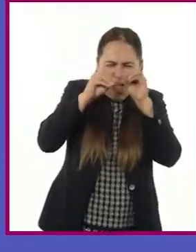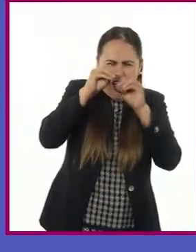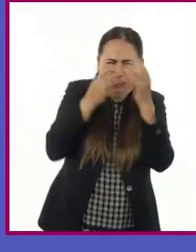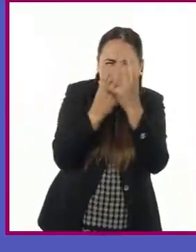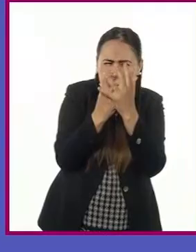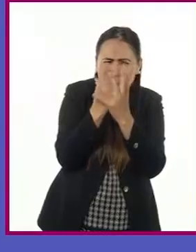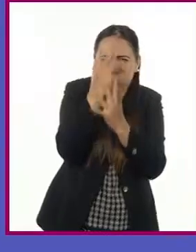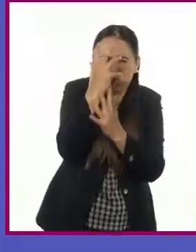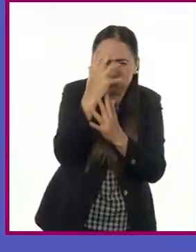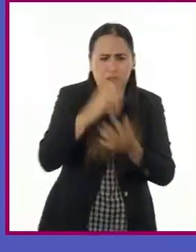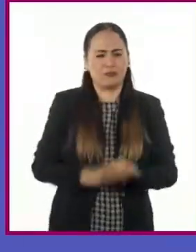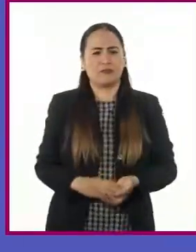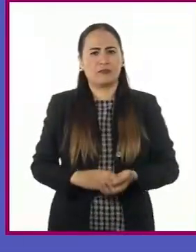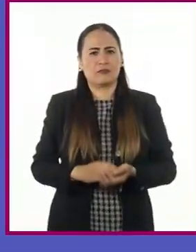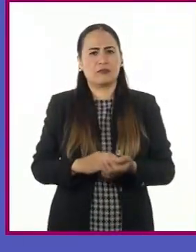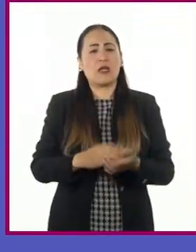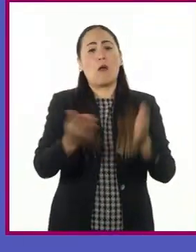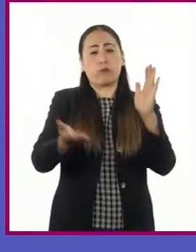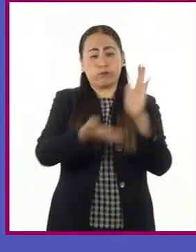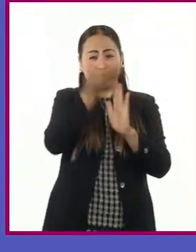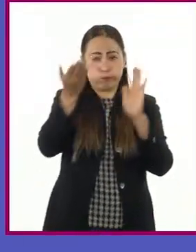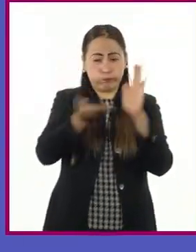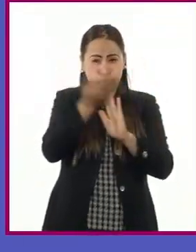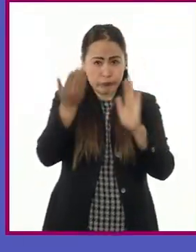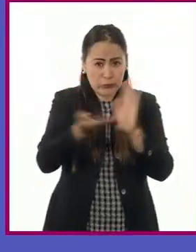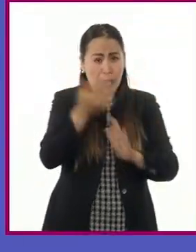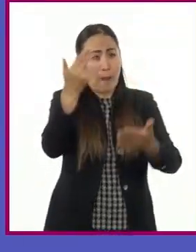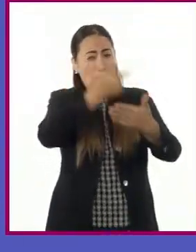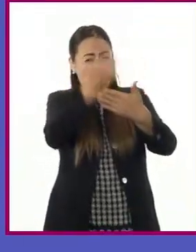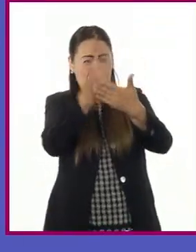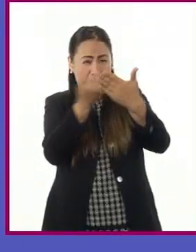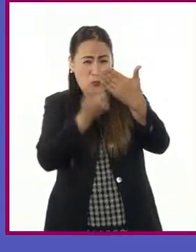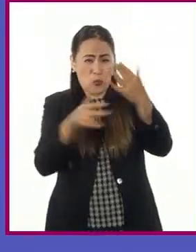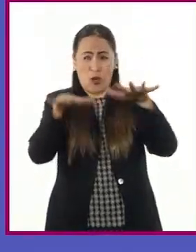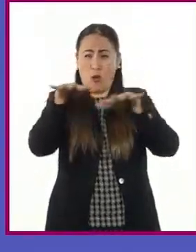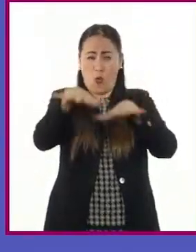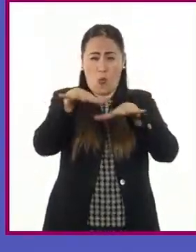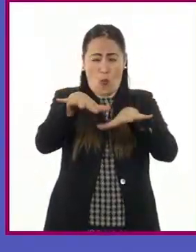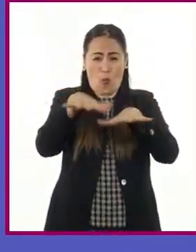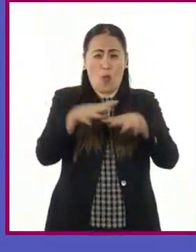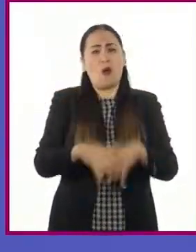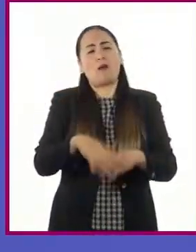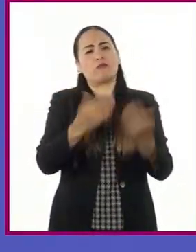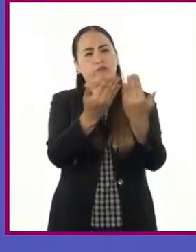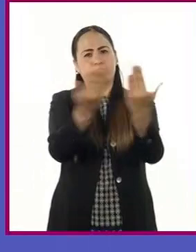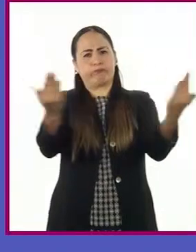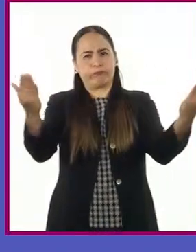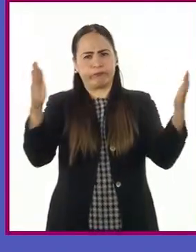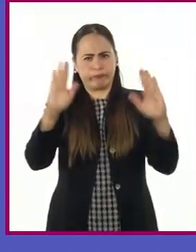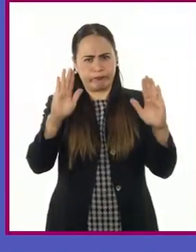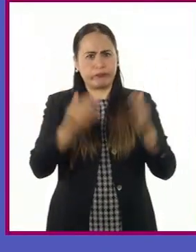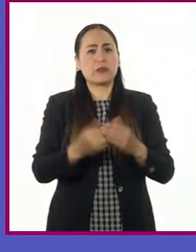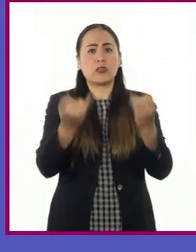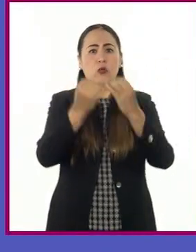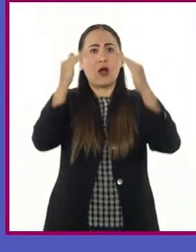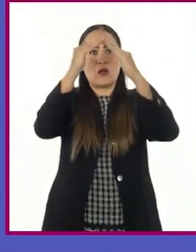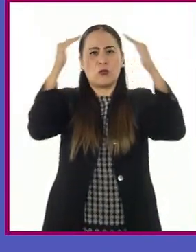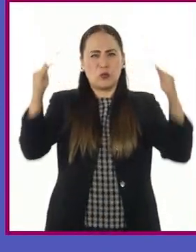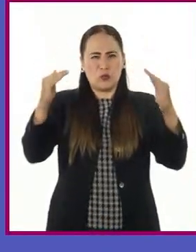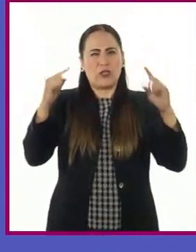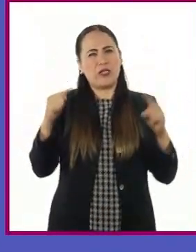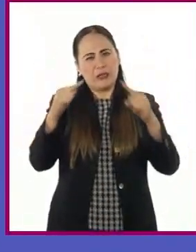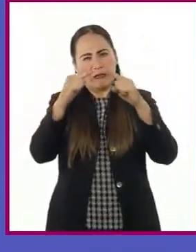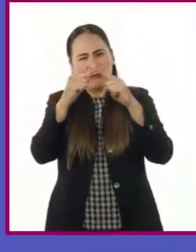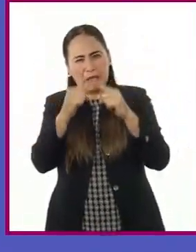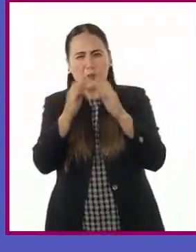La arquitectura y la pintura destacaron, por lo que los muros, fachadas, así como los techos de iglesias y